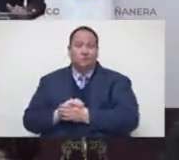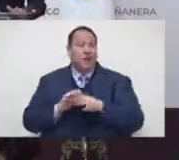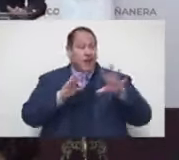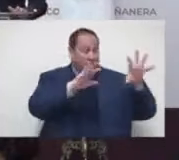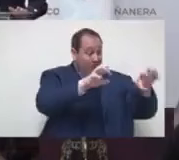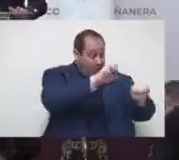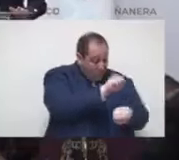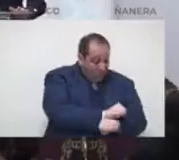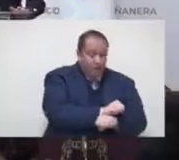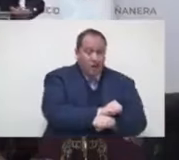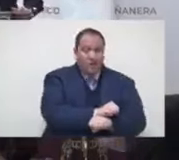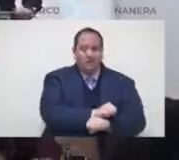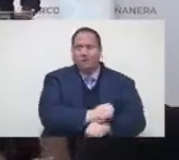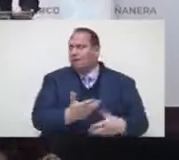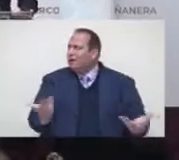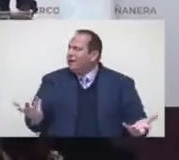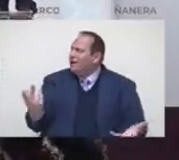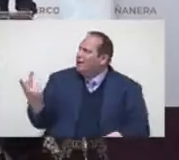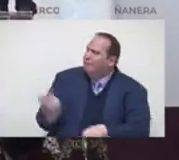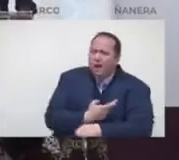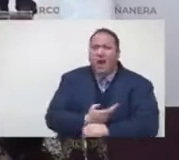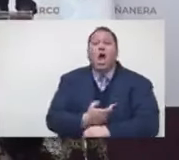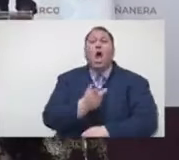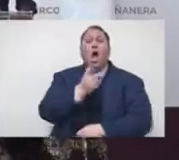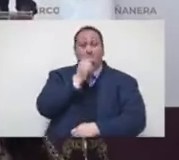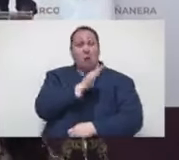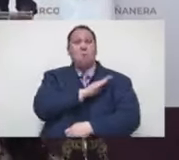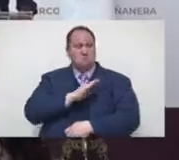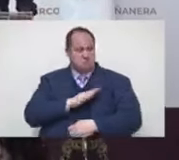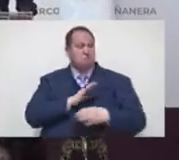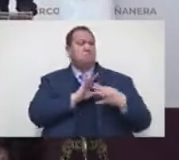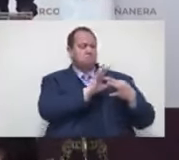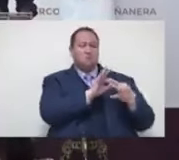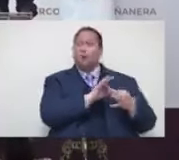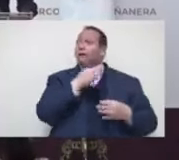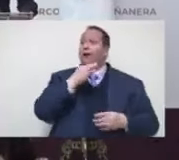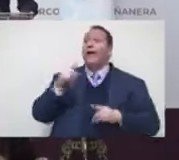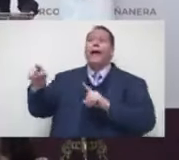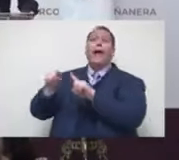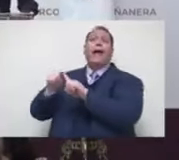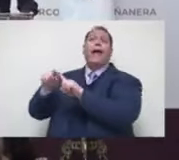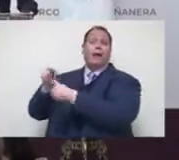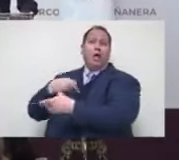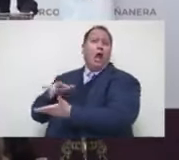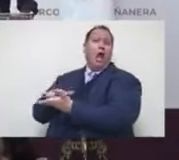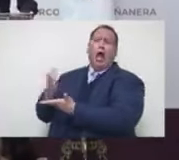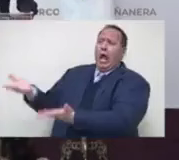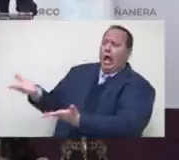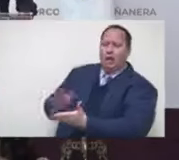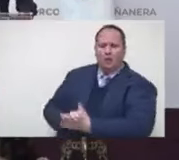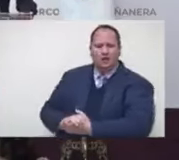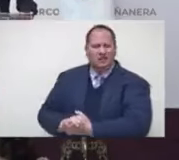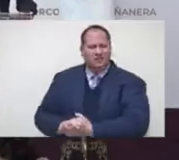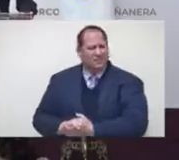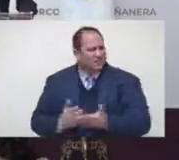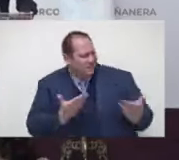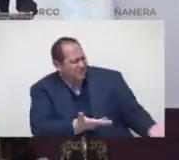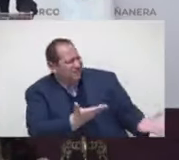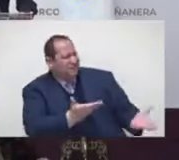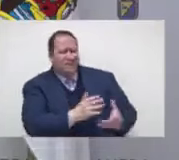detenciones y demás. Mira, el colmo, escribo policías municipales declarando a favor de los delincuentes. Ese es el